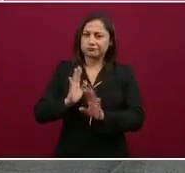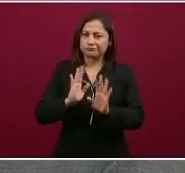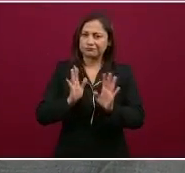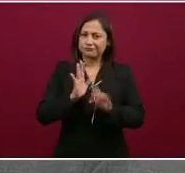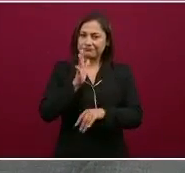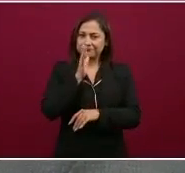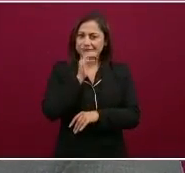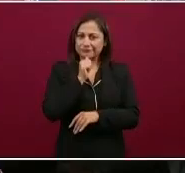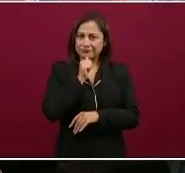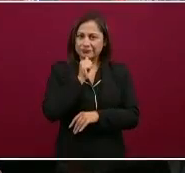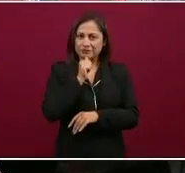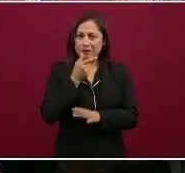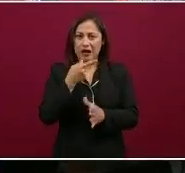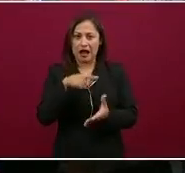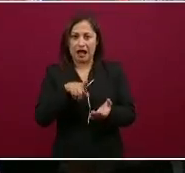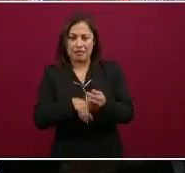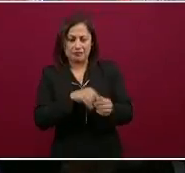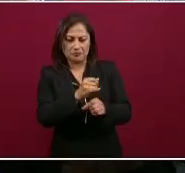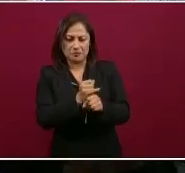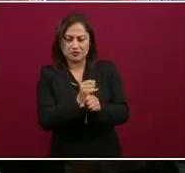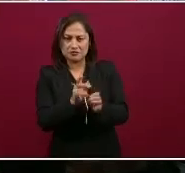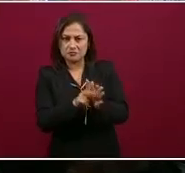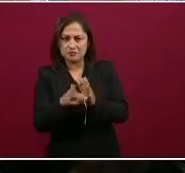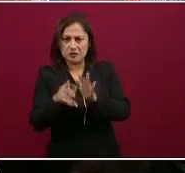desde el periodismo.